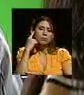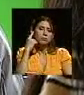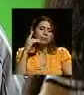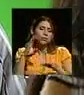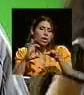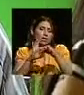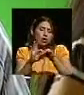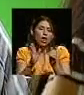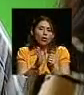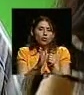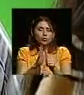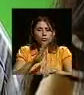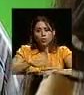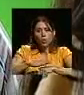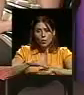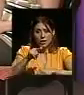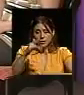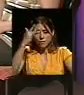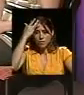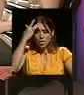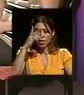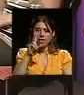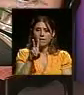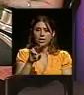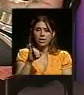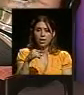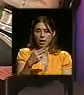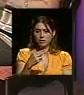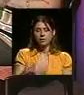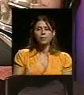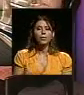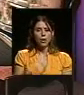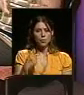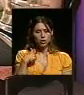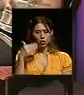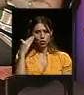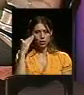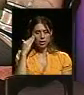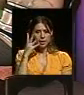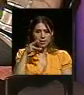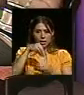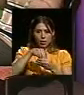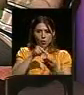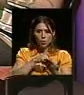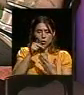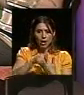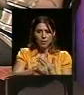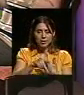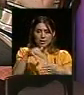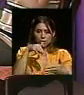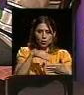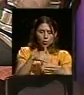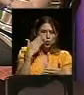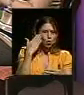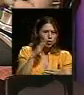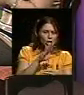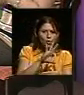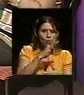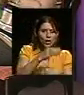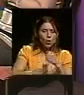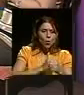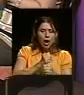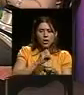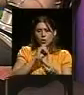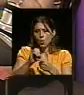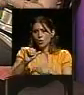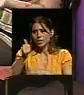el VIH? Bueno, sé que en los programas de estudio, no sé si es en 9º o en 10º, los programas de